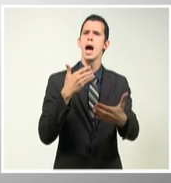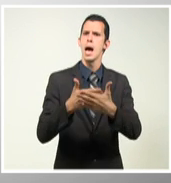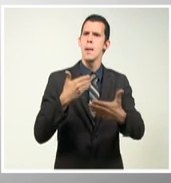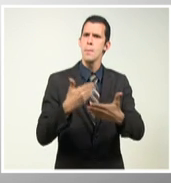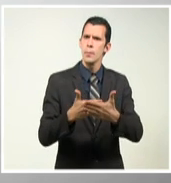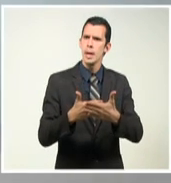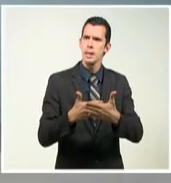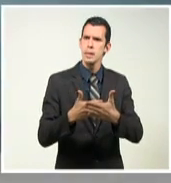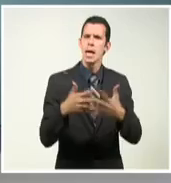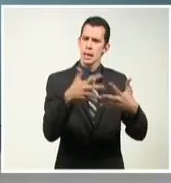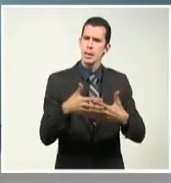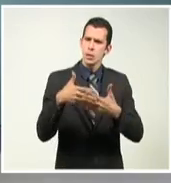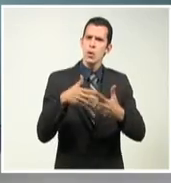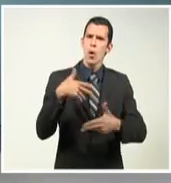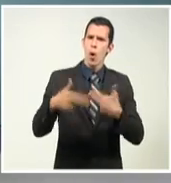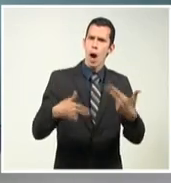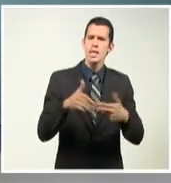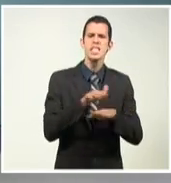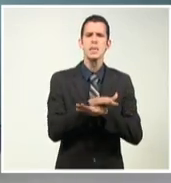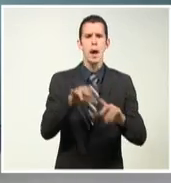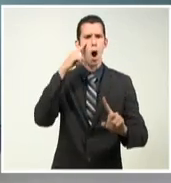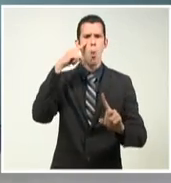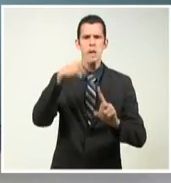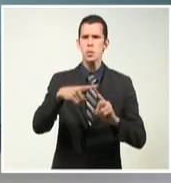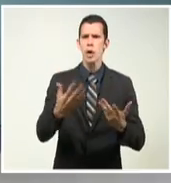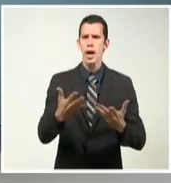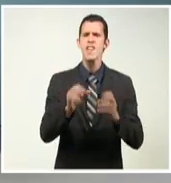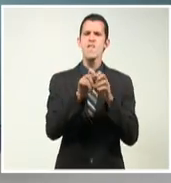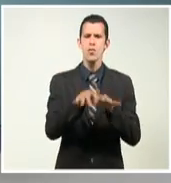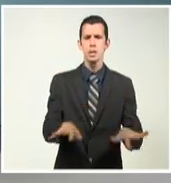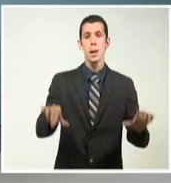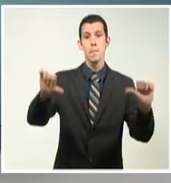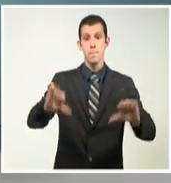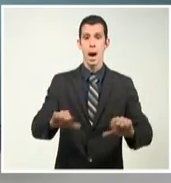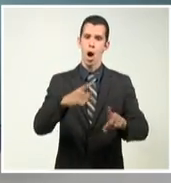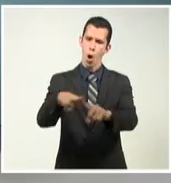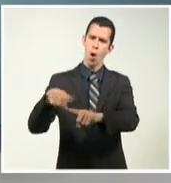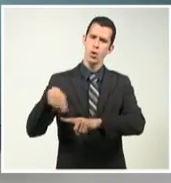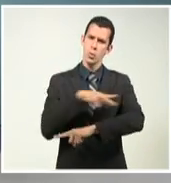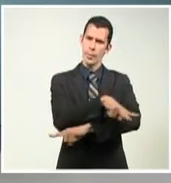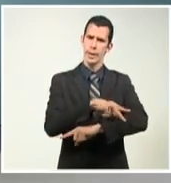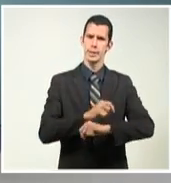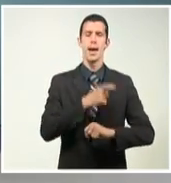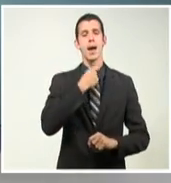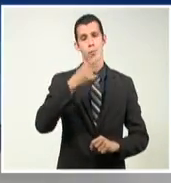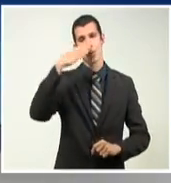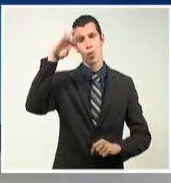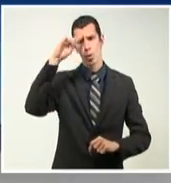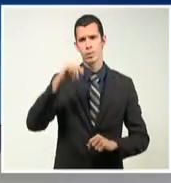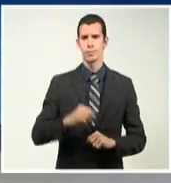pero claritos para los bolsillos de unos cuantos. Queda mucho por decir. Vamos a regresar muy pronto. Buenas noches.